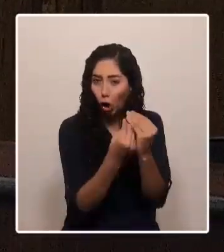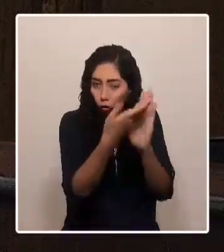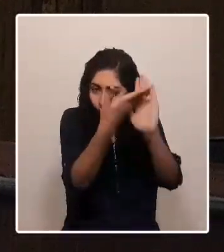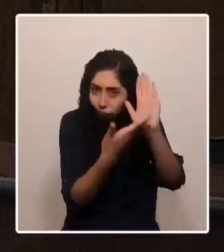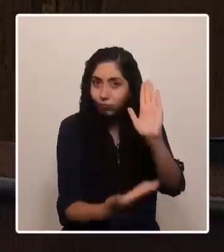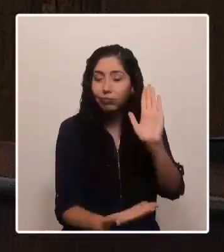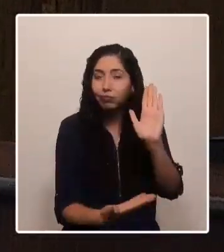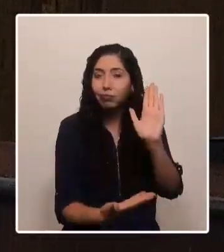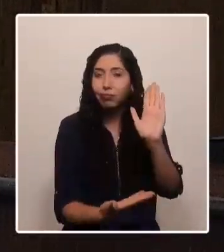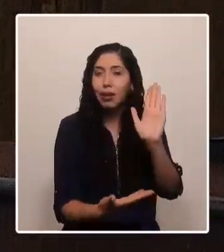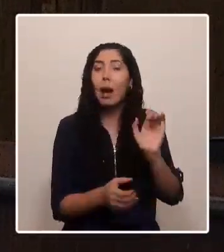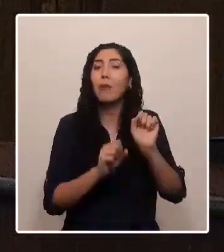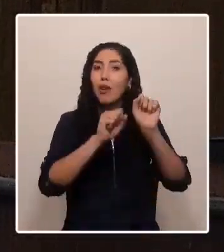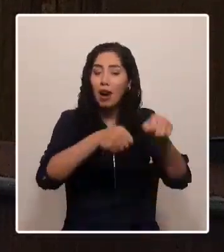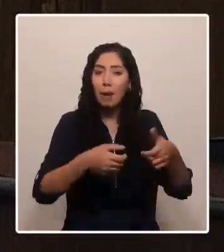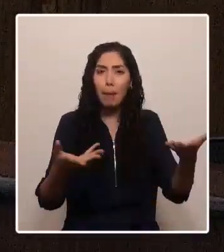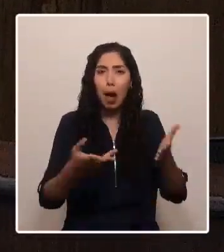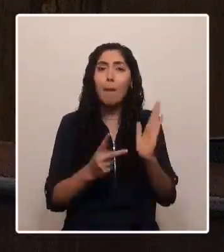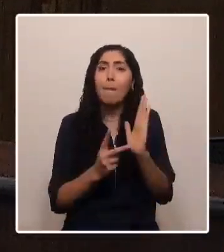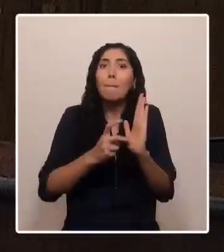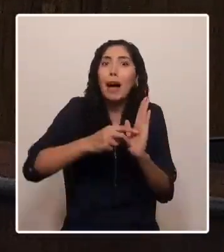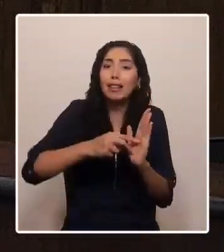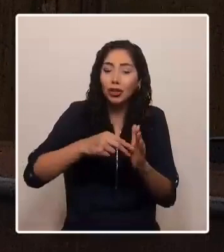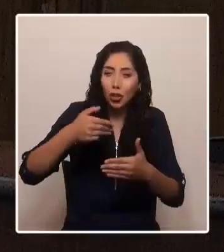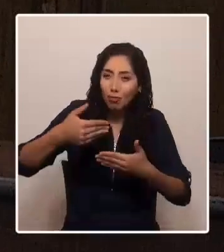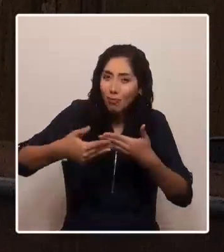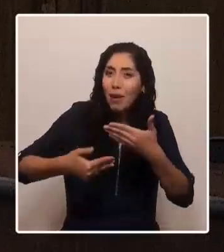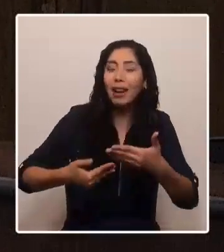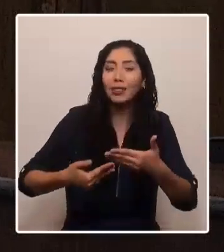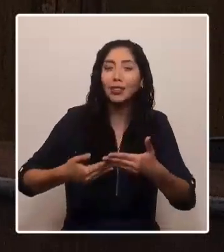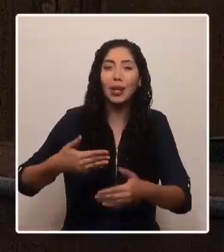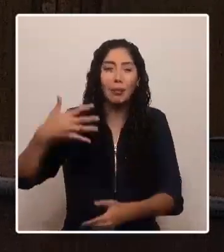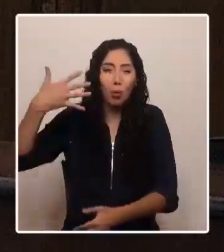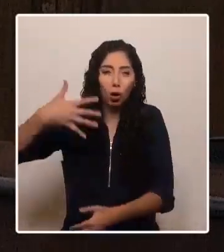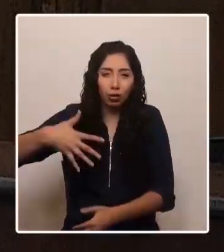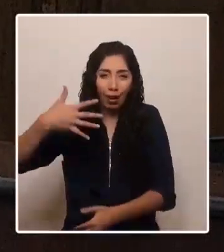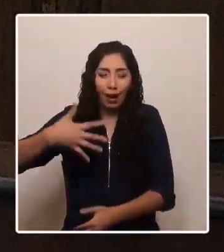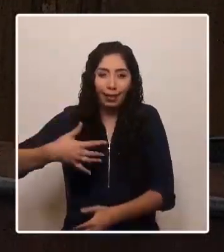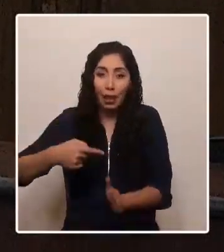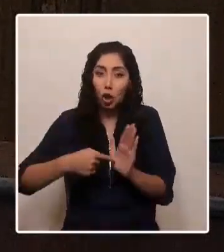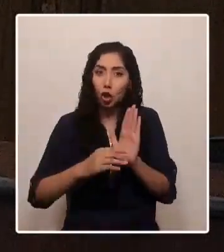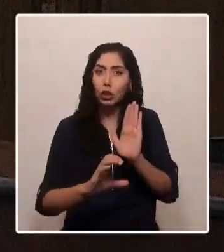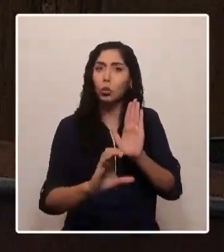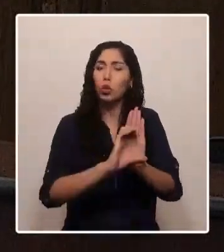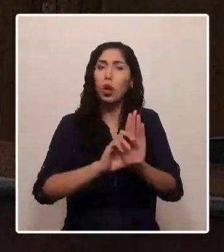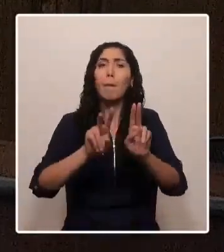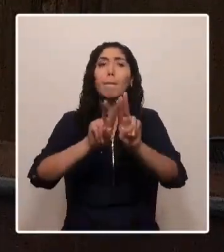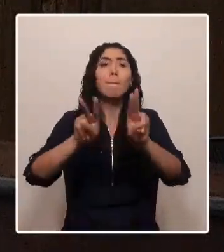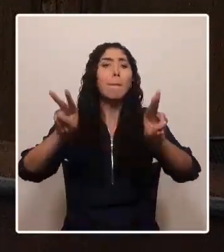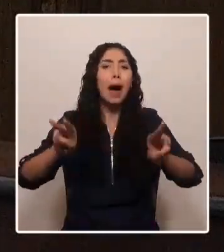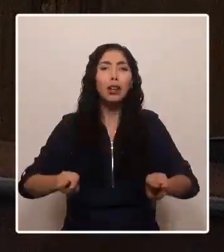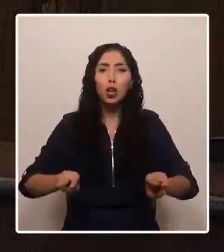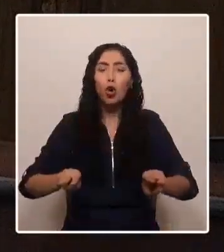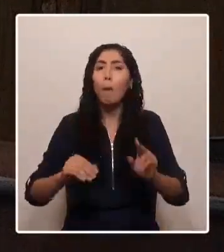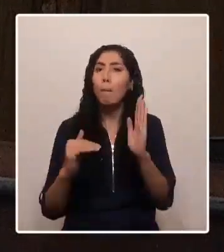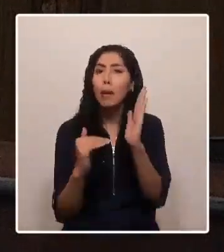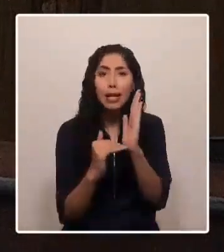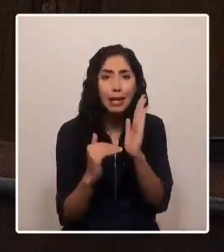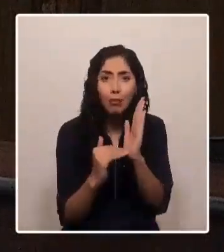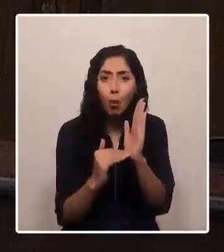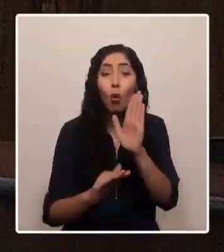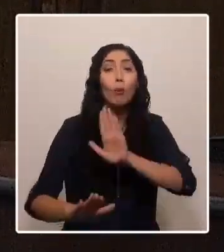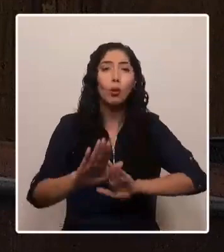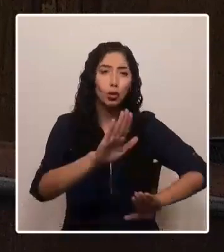dar un paso histórico en la consagración constitucional de un marco mínimo de protección para el desarrollo venidero